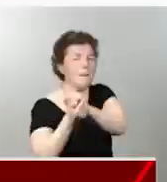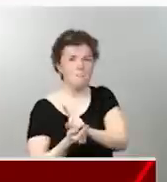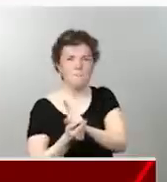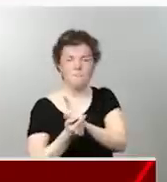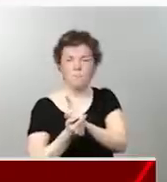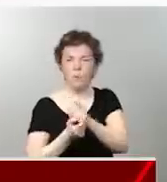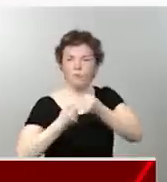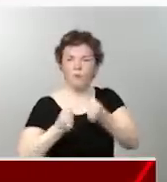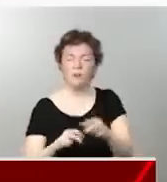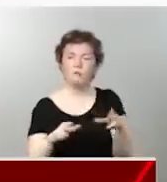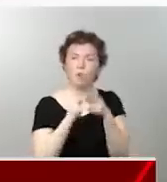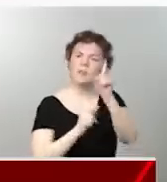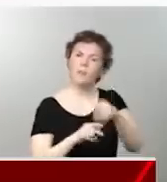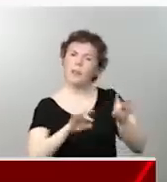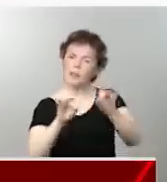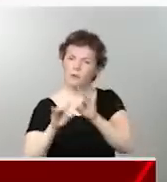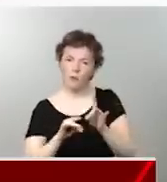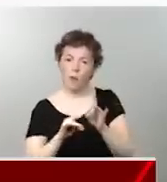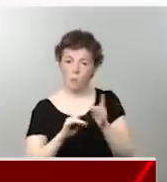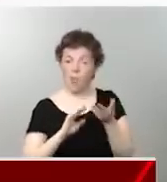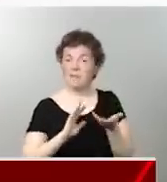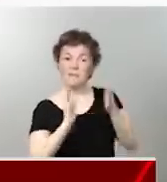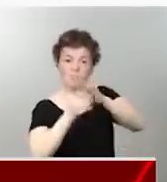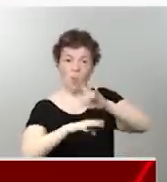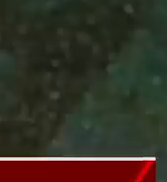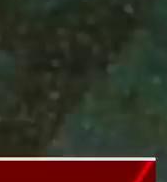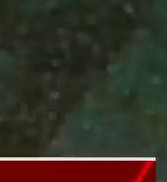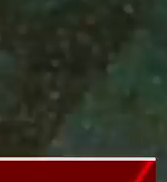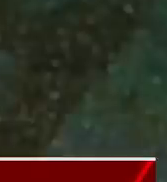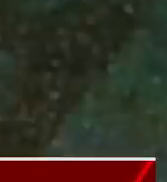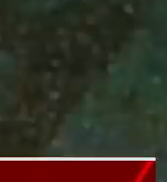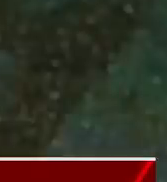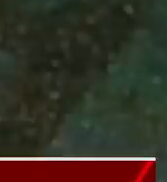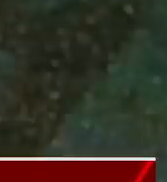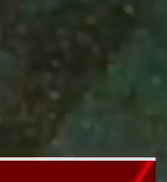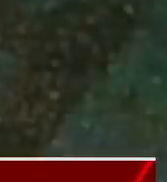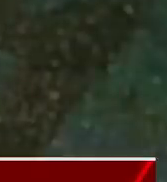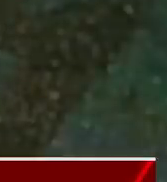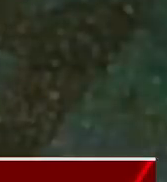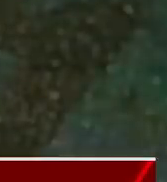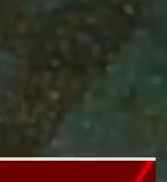pues es capaz de lo mismo que hace Sánchez por utilizar el FANCO, de cualquier cosa.